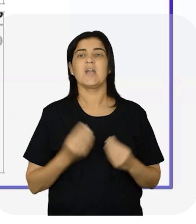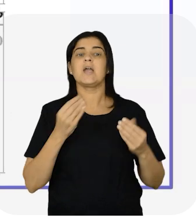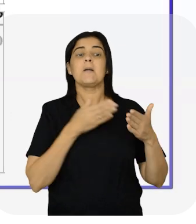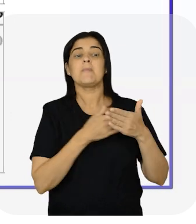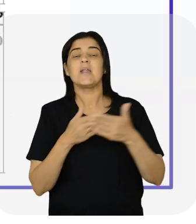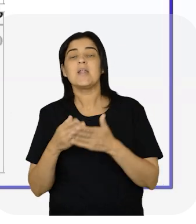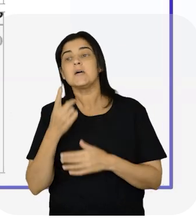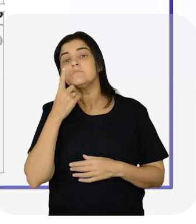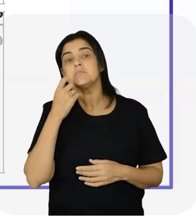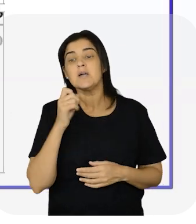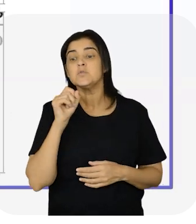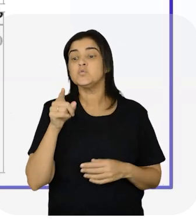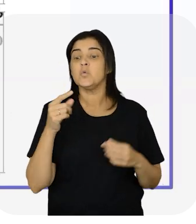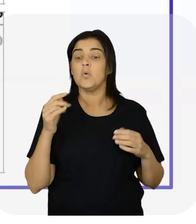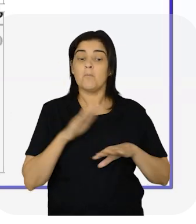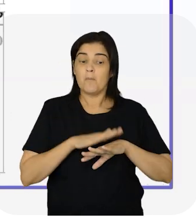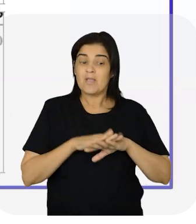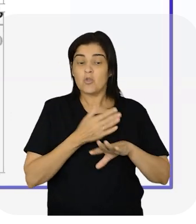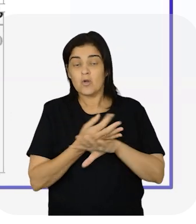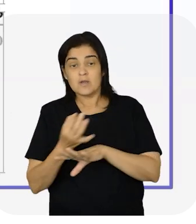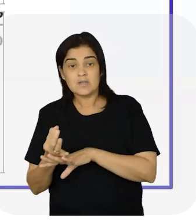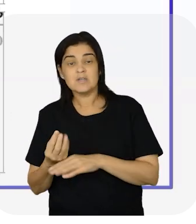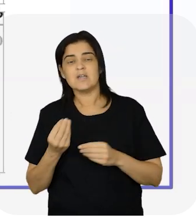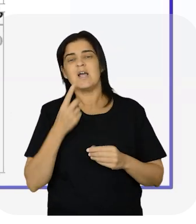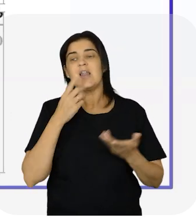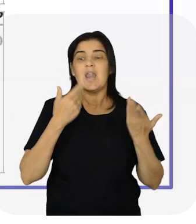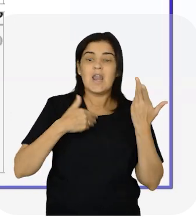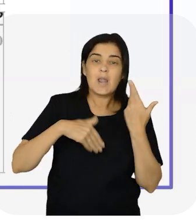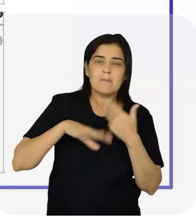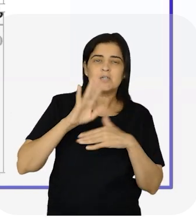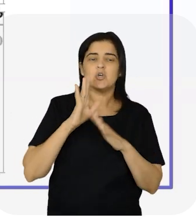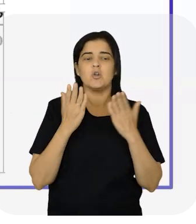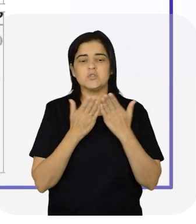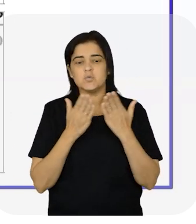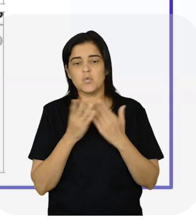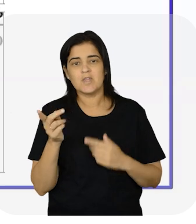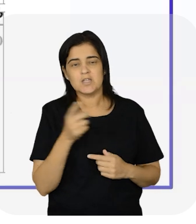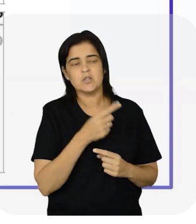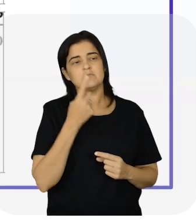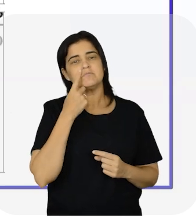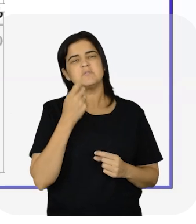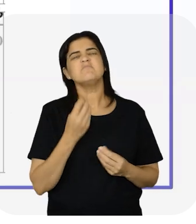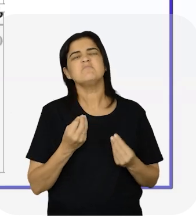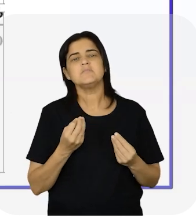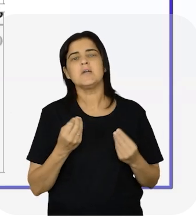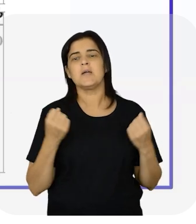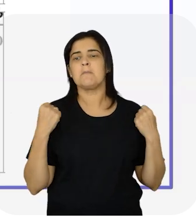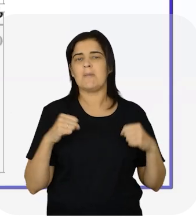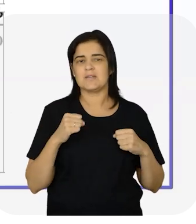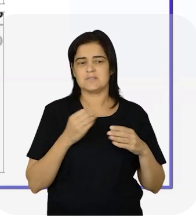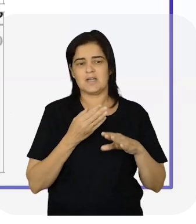se identifican en sus prácticas? Bueno, la mayor parte de los estudiantes identifican barreras